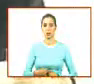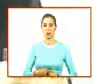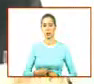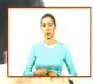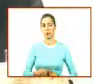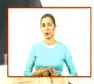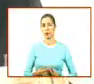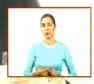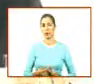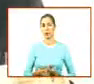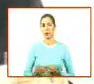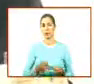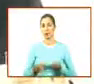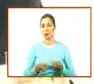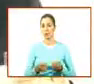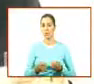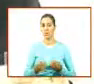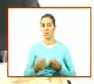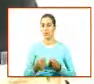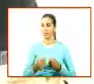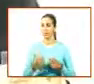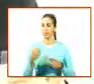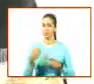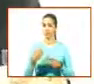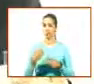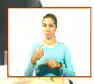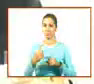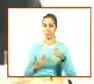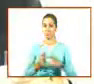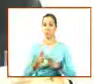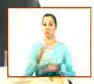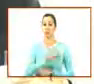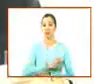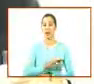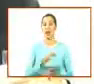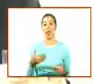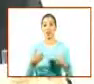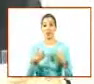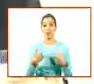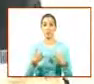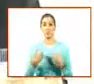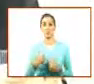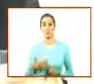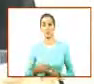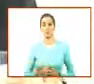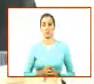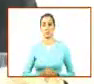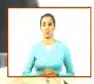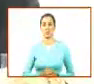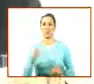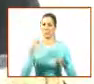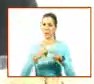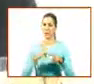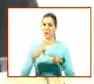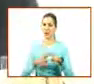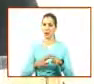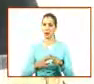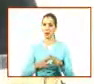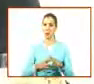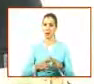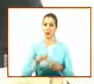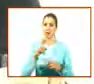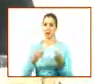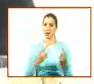control reproductivo social, que afecta directamente y pone en peligro hasta a